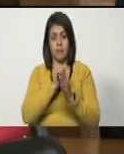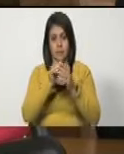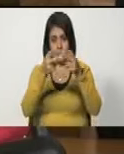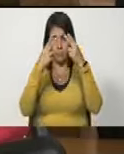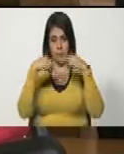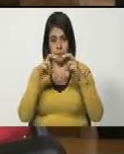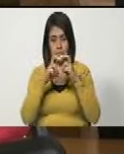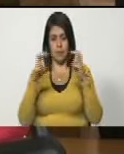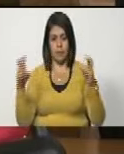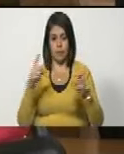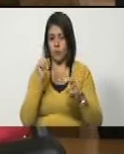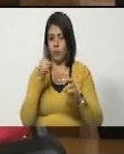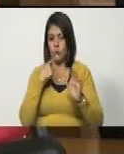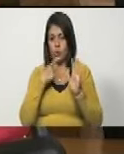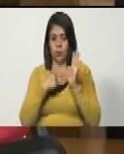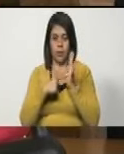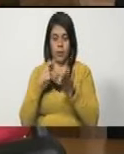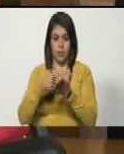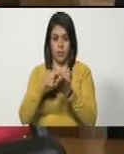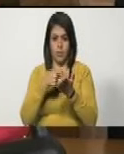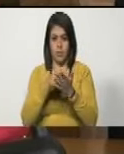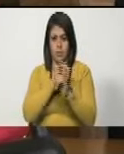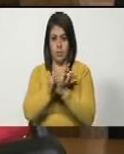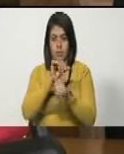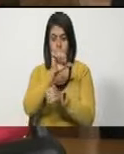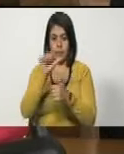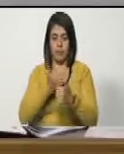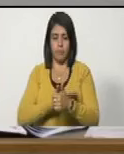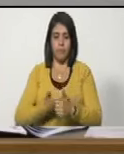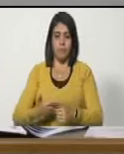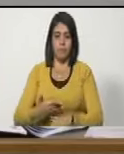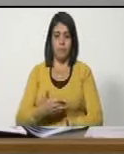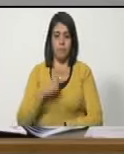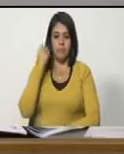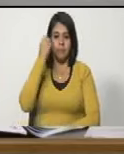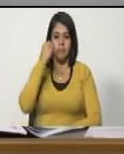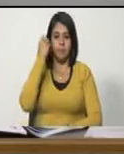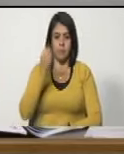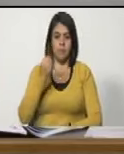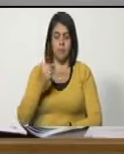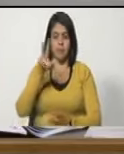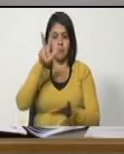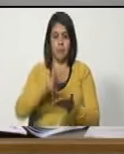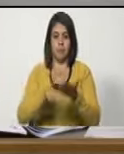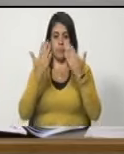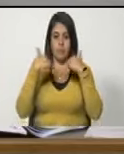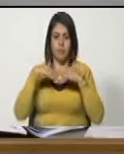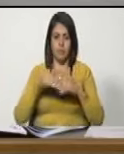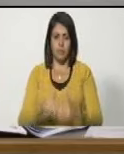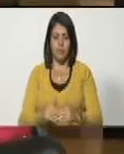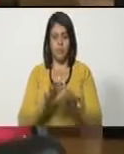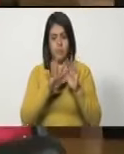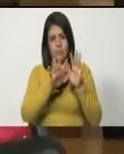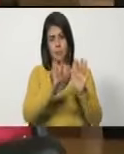Epígrafe, incumplimiento de pago. Es todo, vicepresidente. En consideración. Aprobado. Siguiente.